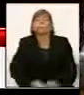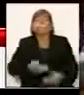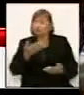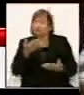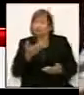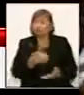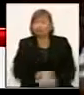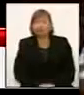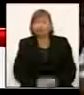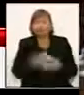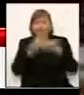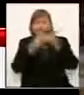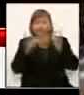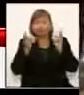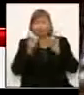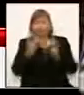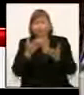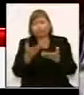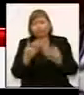Doctora, simplemente